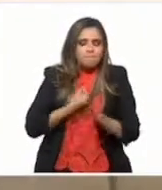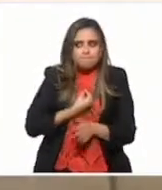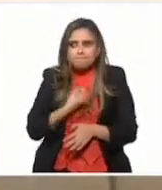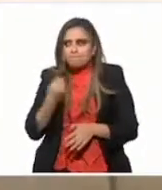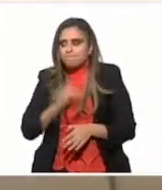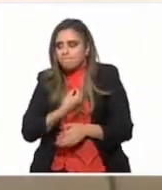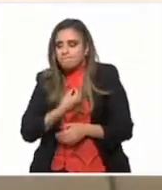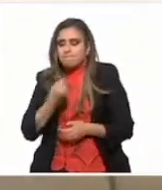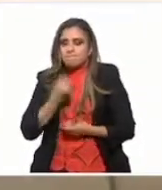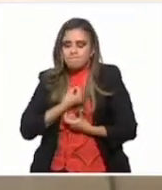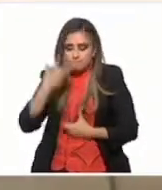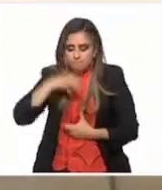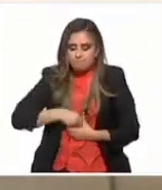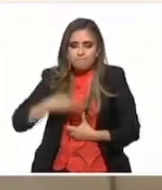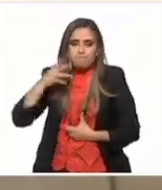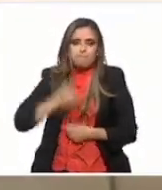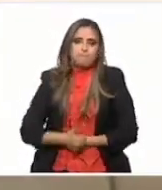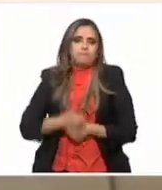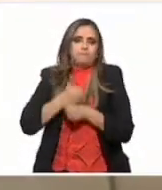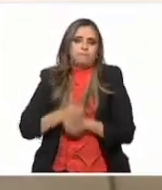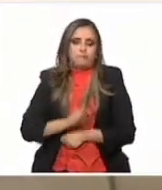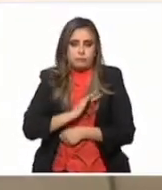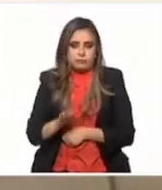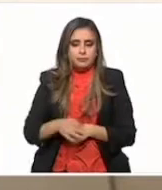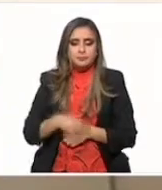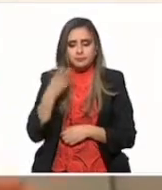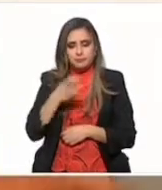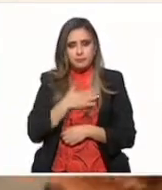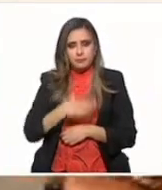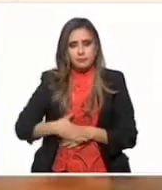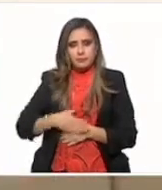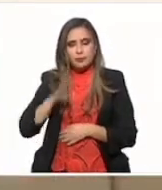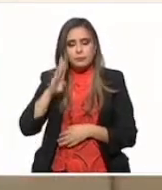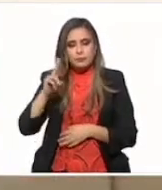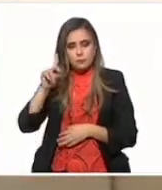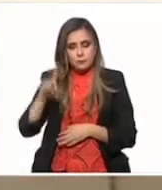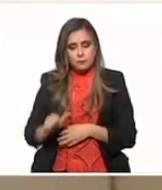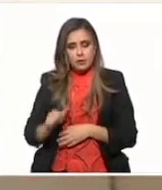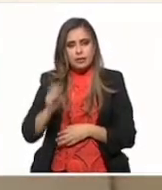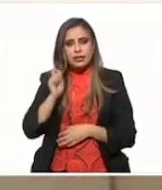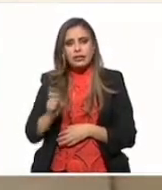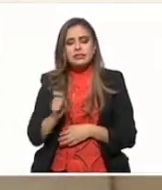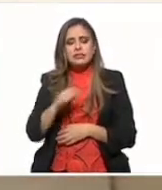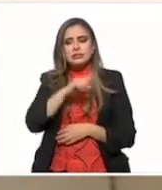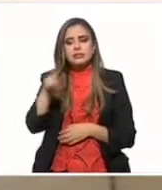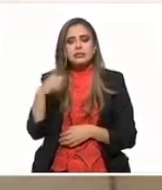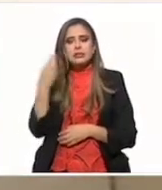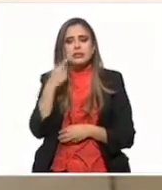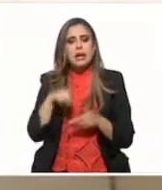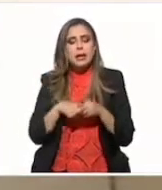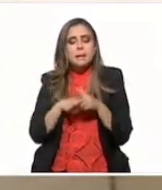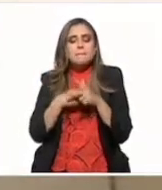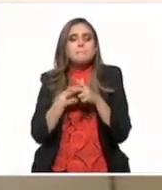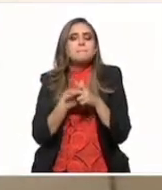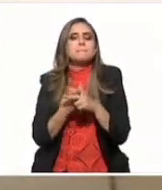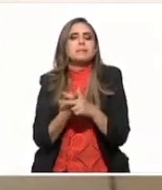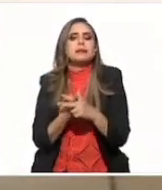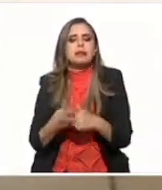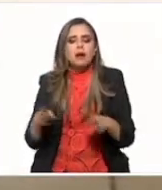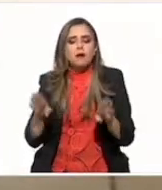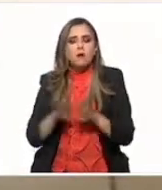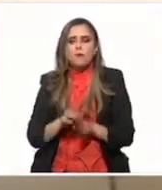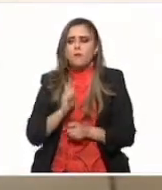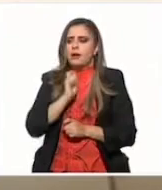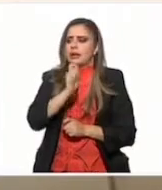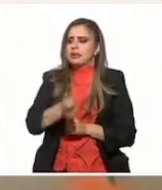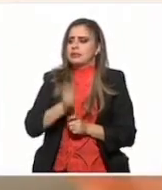hace la tradición contemplativa budista es comenzar a redefinir a resignificar